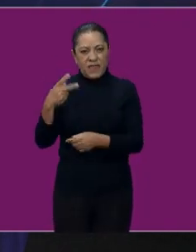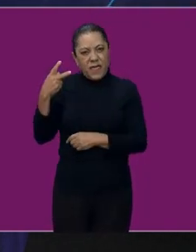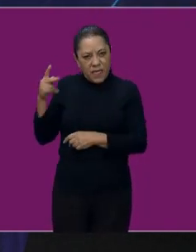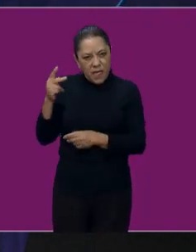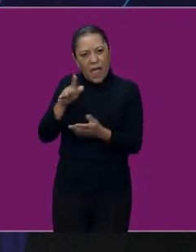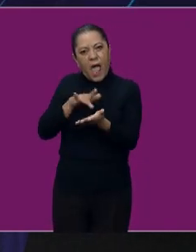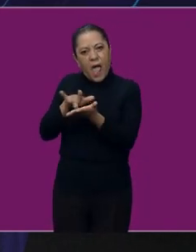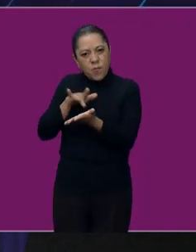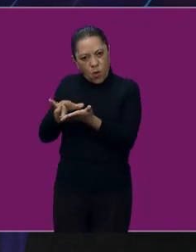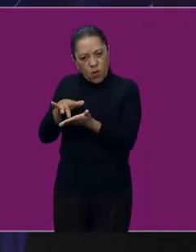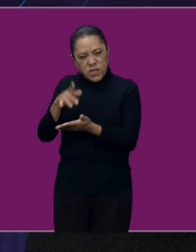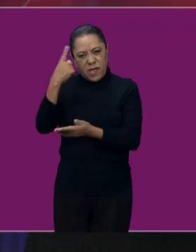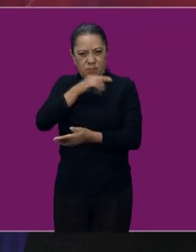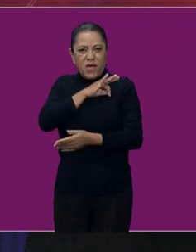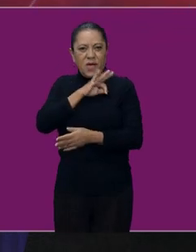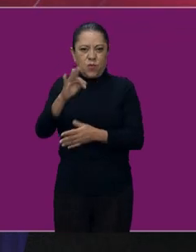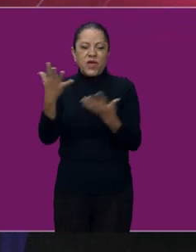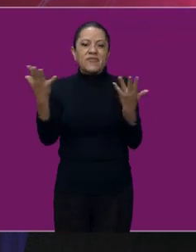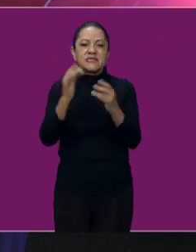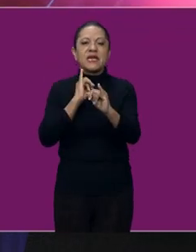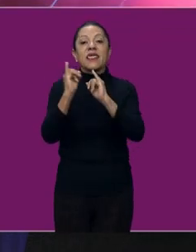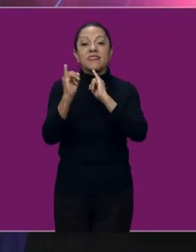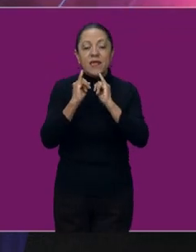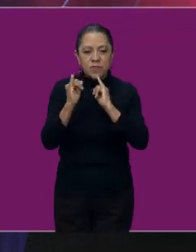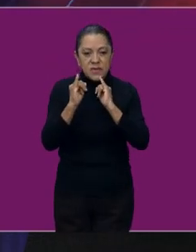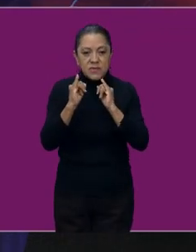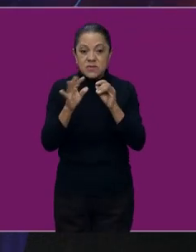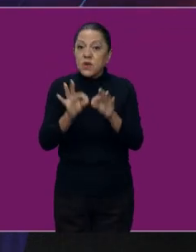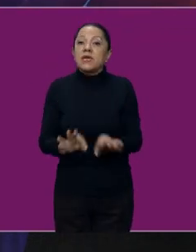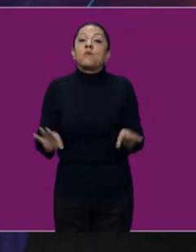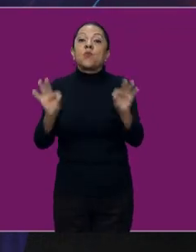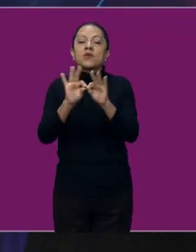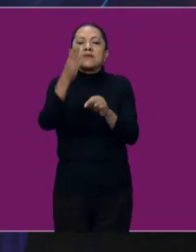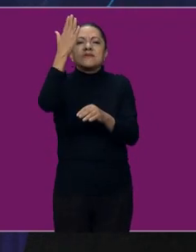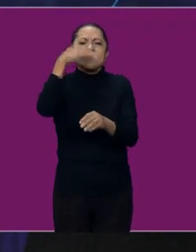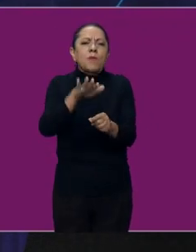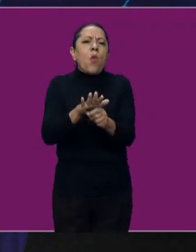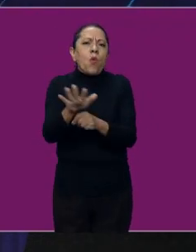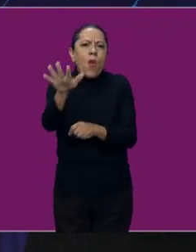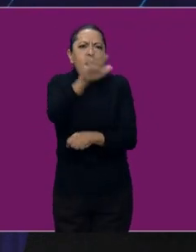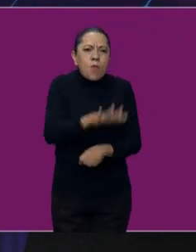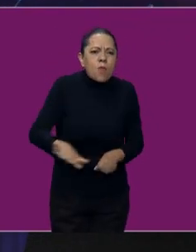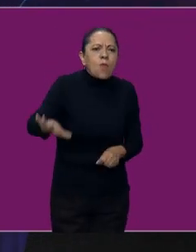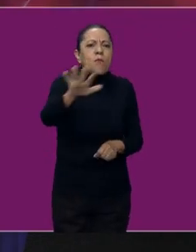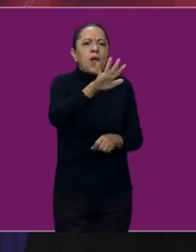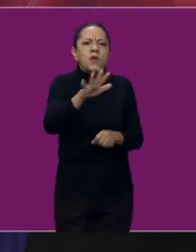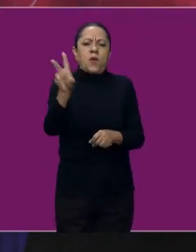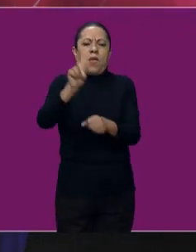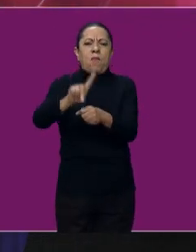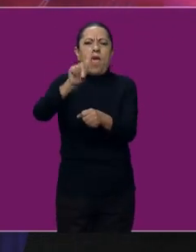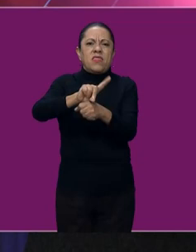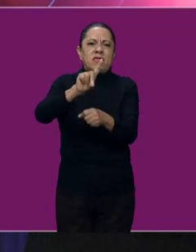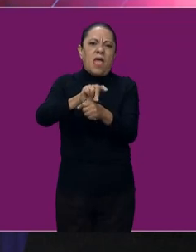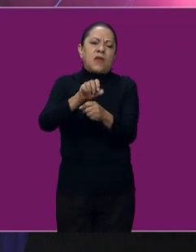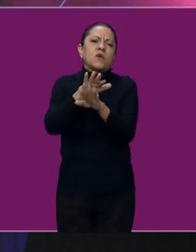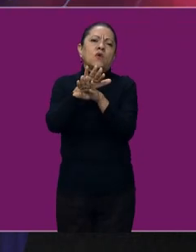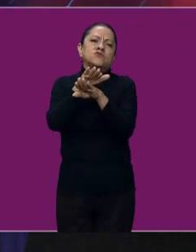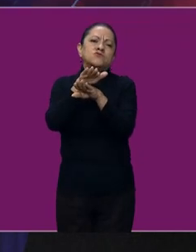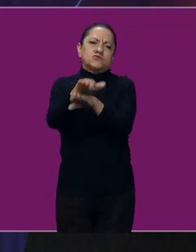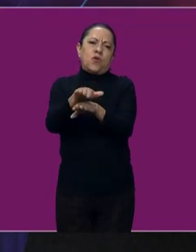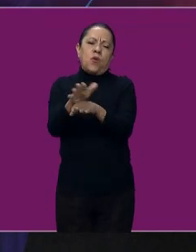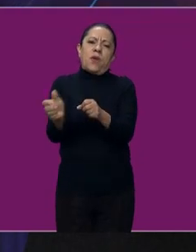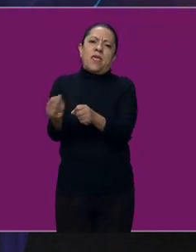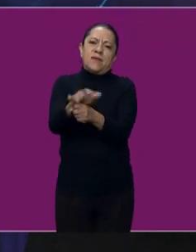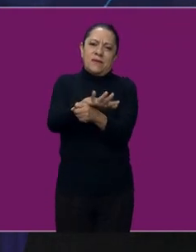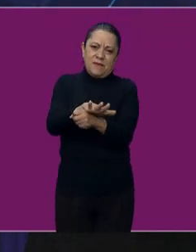apoyan para que se pueda hacer esta interpretación muy importante saber cuál es el panorama epidemiológico diario y las acciones que se implementan en el estado muchas